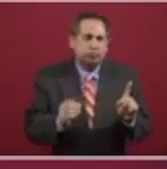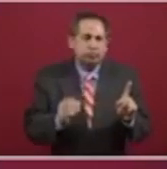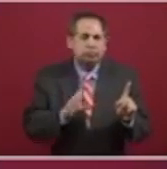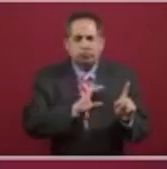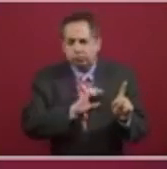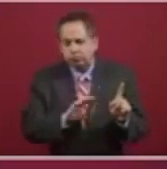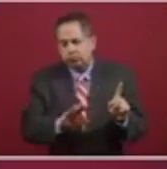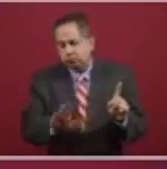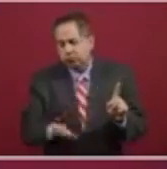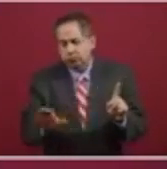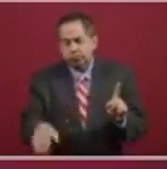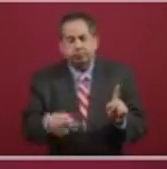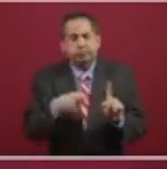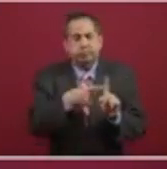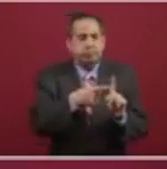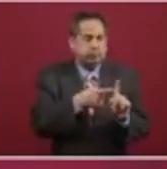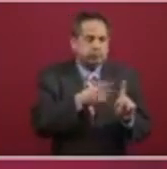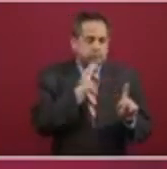seres queridos,